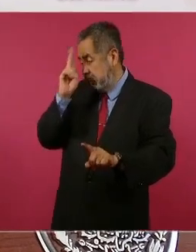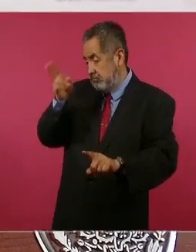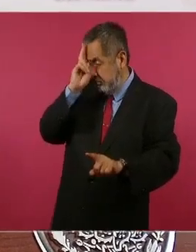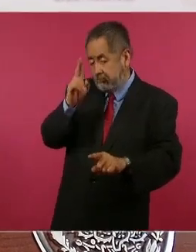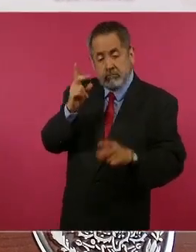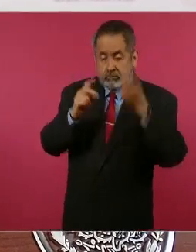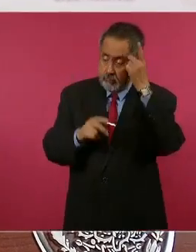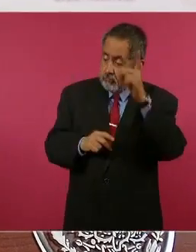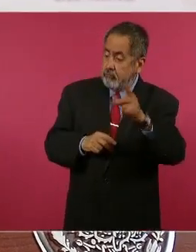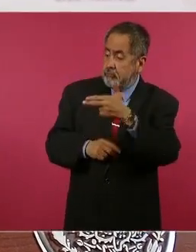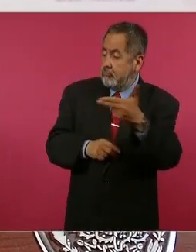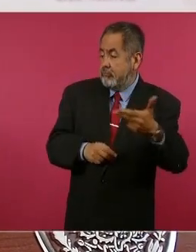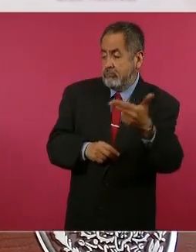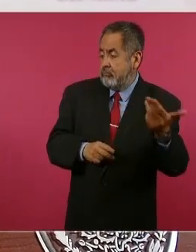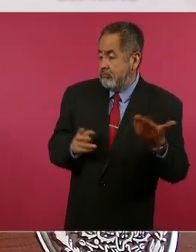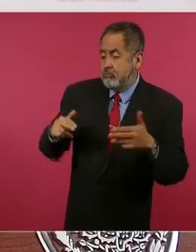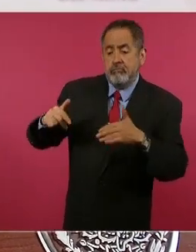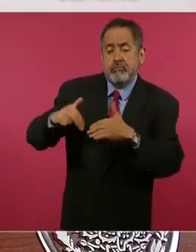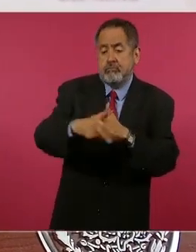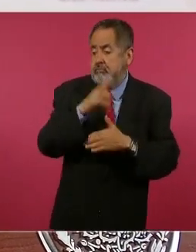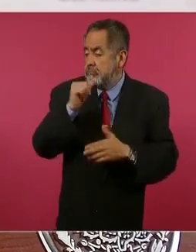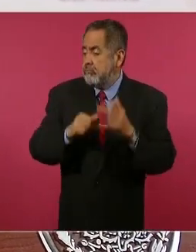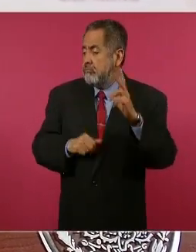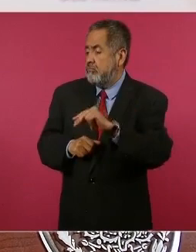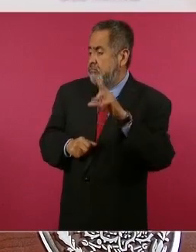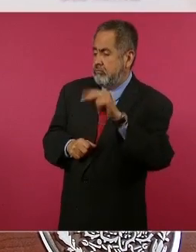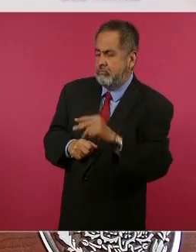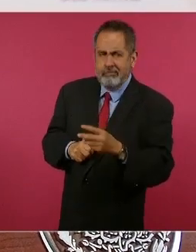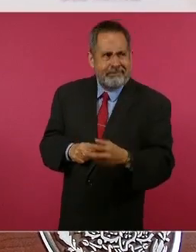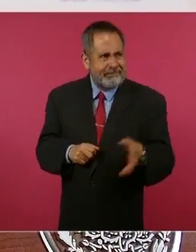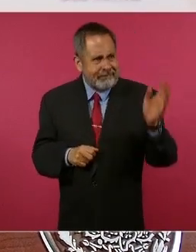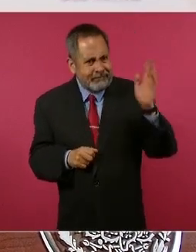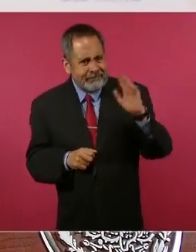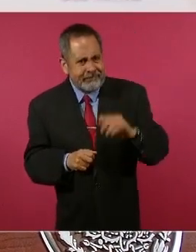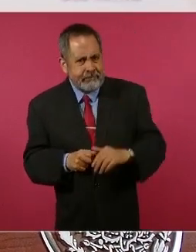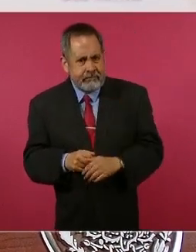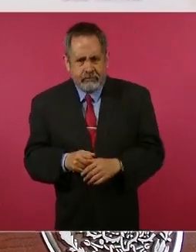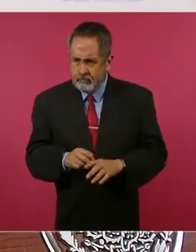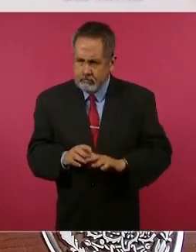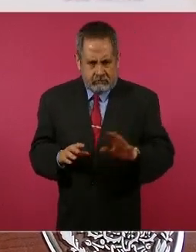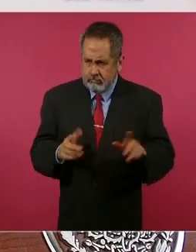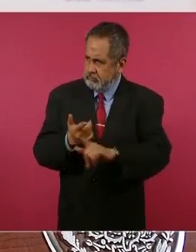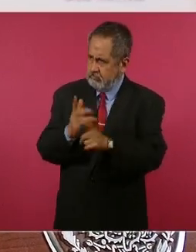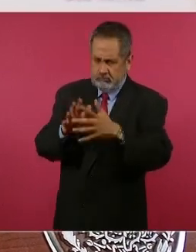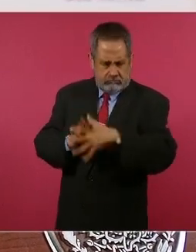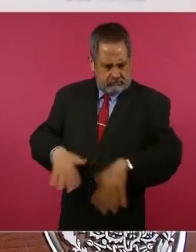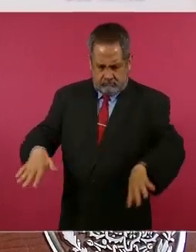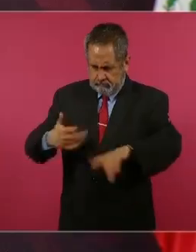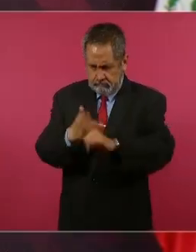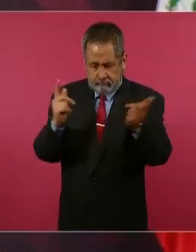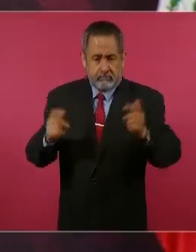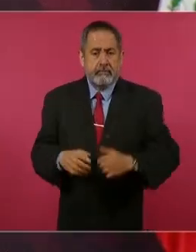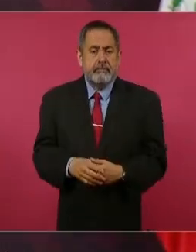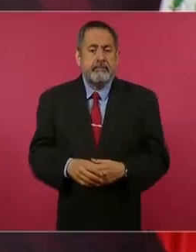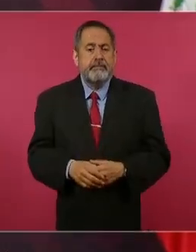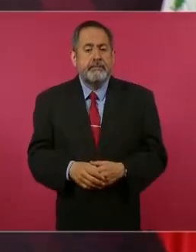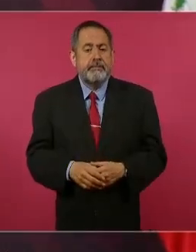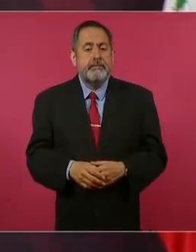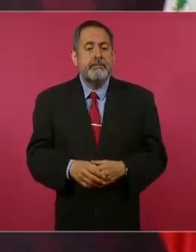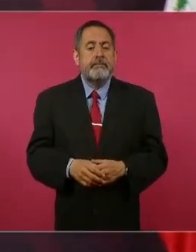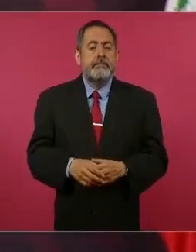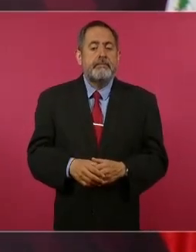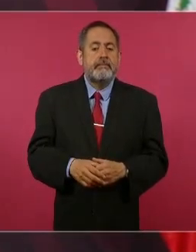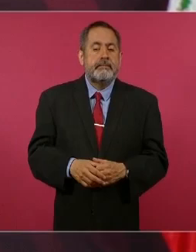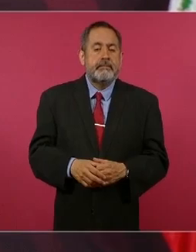gente ir a las playas. había hasta una propuesta de alguien que